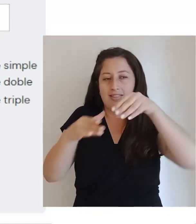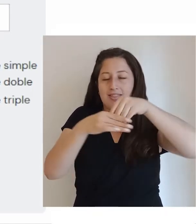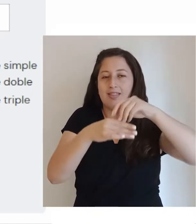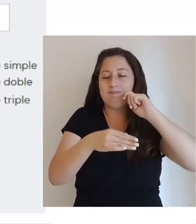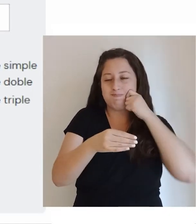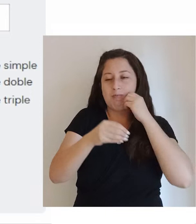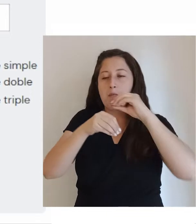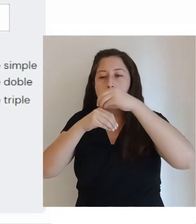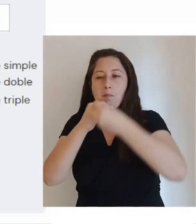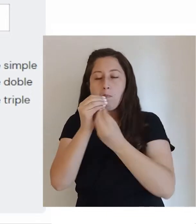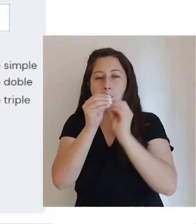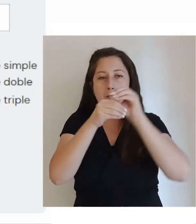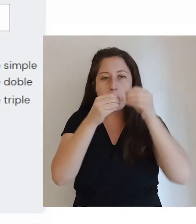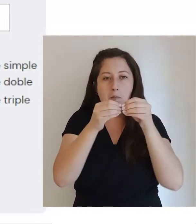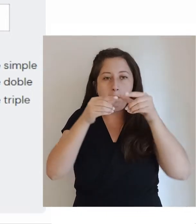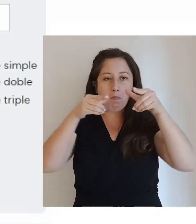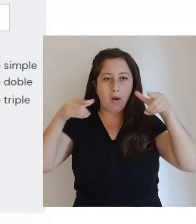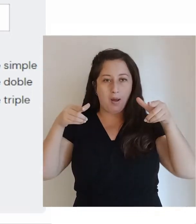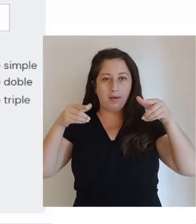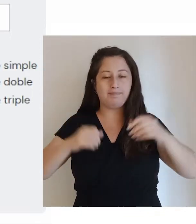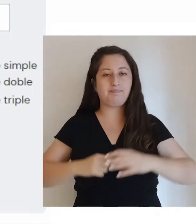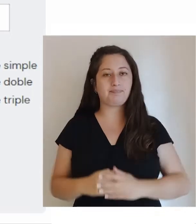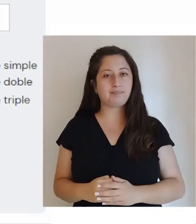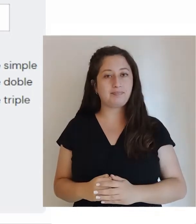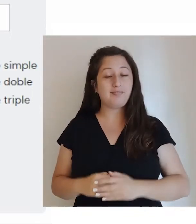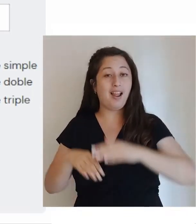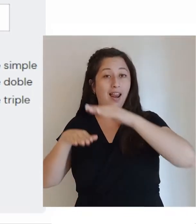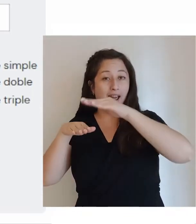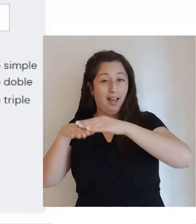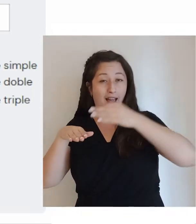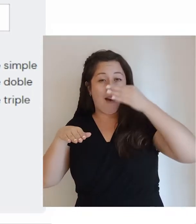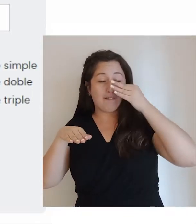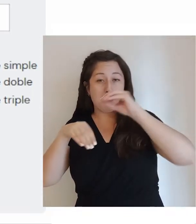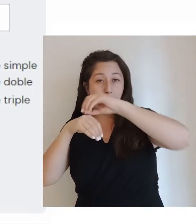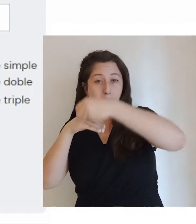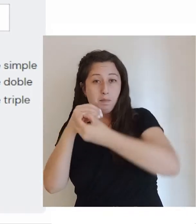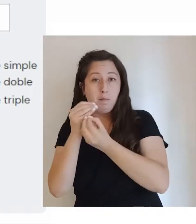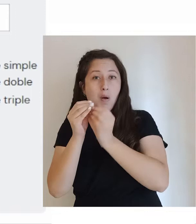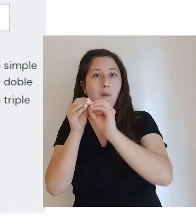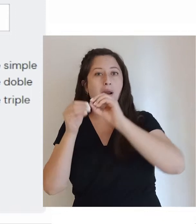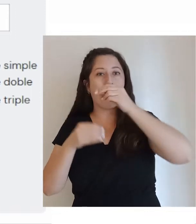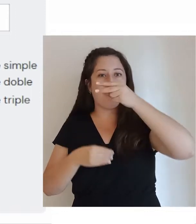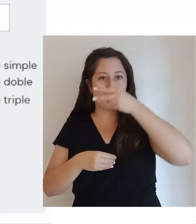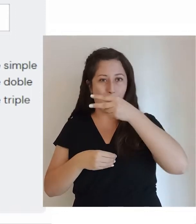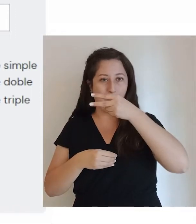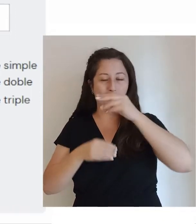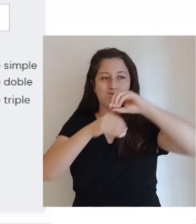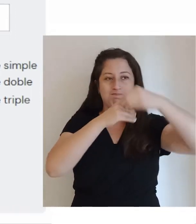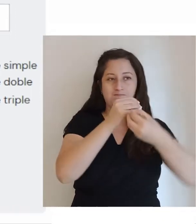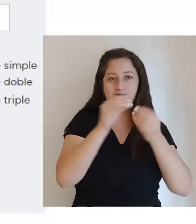algunos aspectos de las moléculas. A la izquierda ves la molécula de hidrógeno